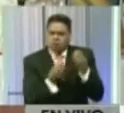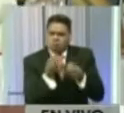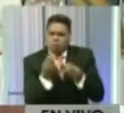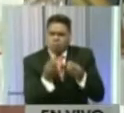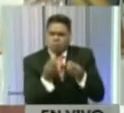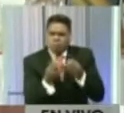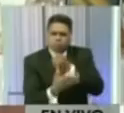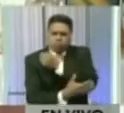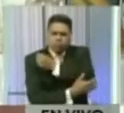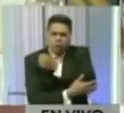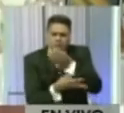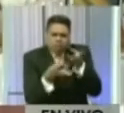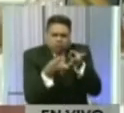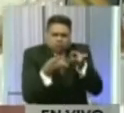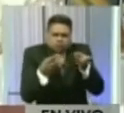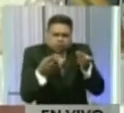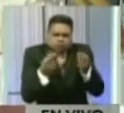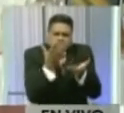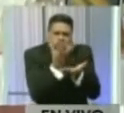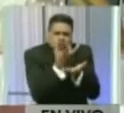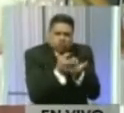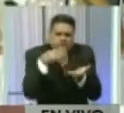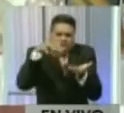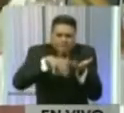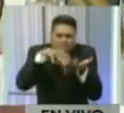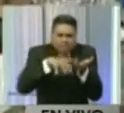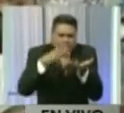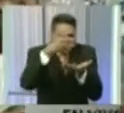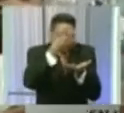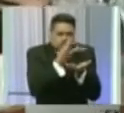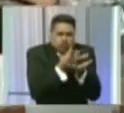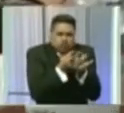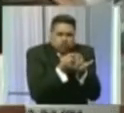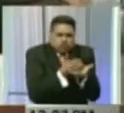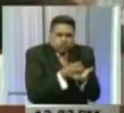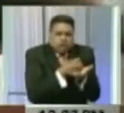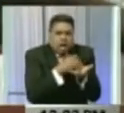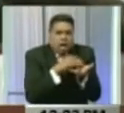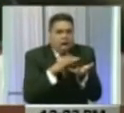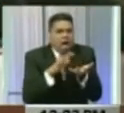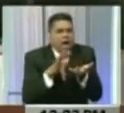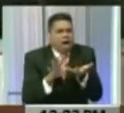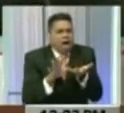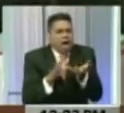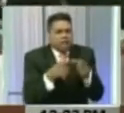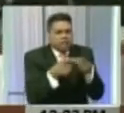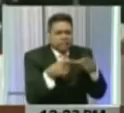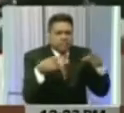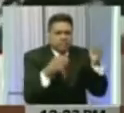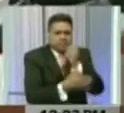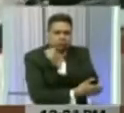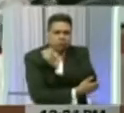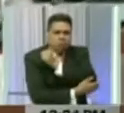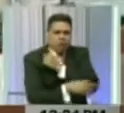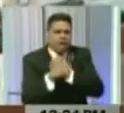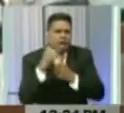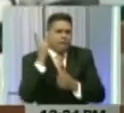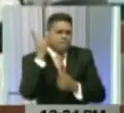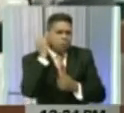el carácter para absorber. Tú dejas de hacer la sanitaria y creas un tremendo problema en una población que es mayoritaria aquí, que son las mujeres.